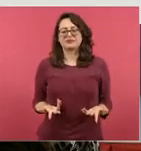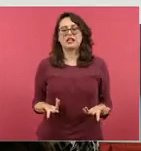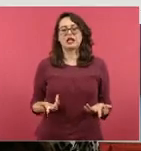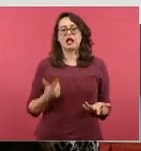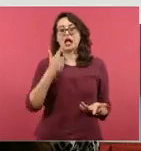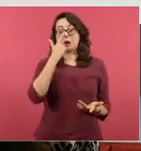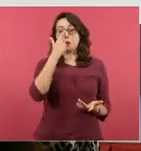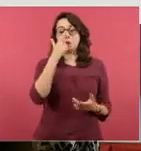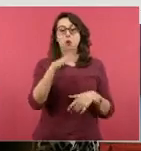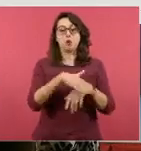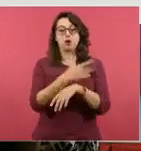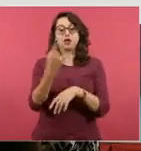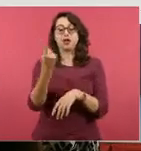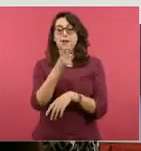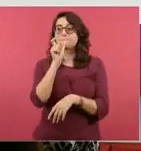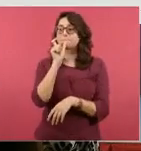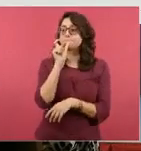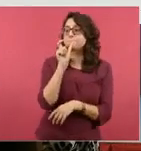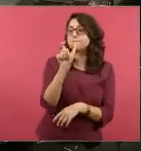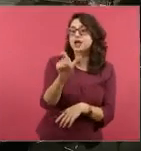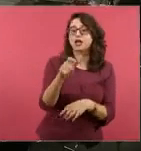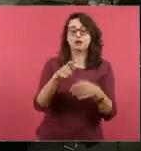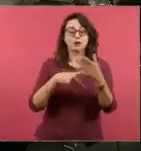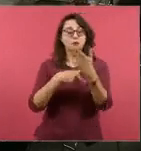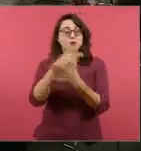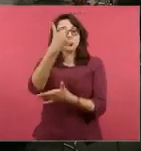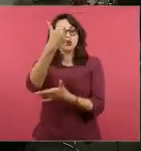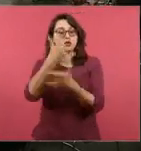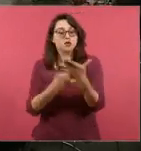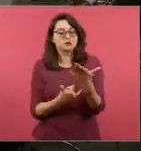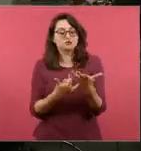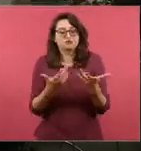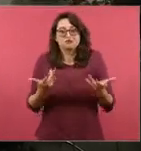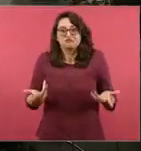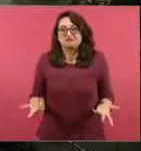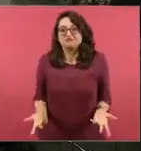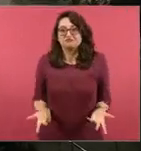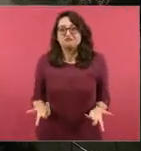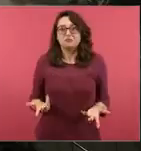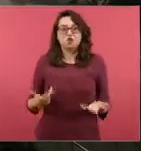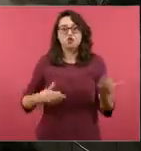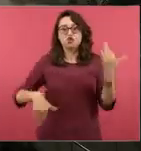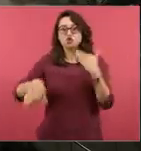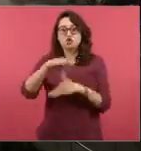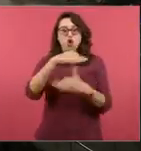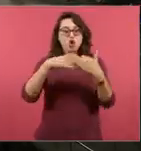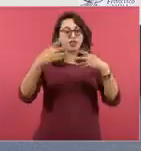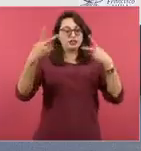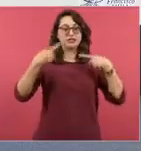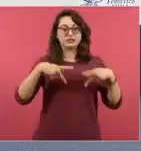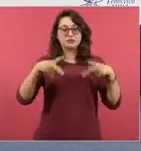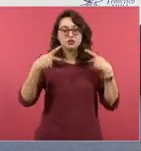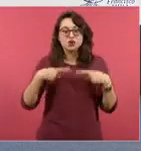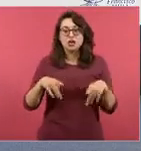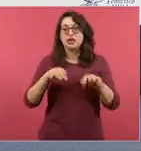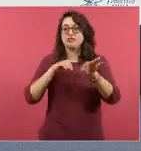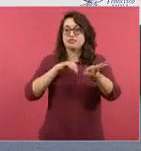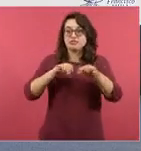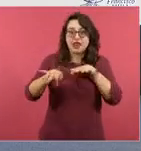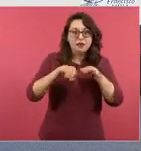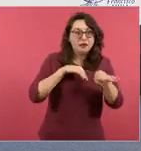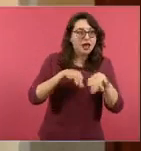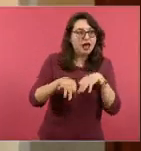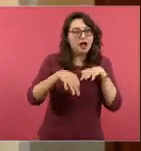y coloquialmente. ¿Para qué? Porque todo aquel que esté interesado, y en particular padres y madres